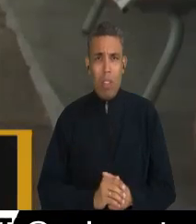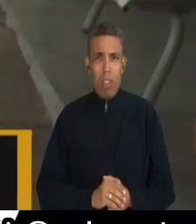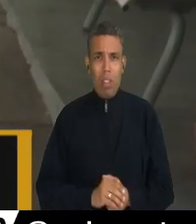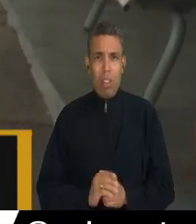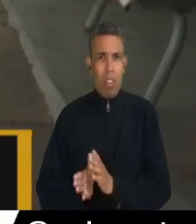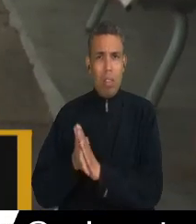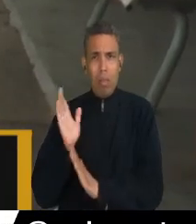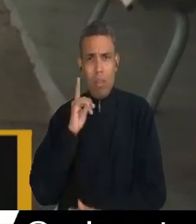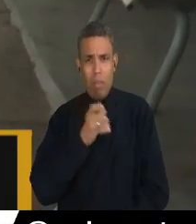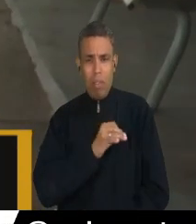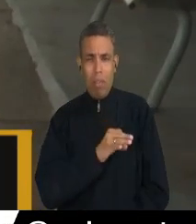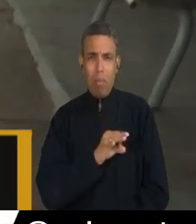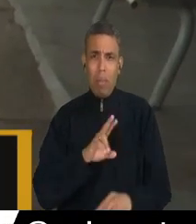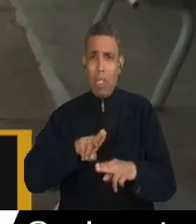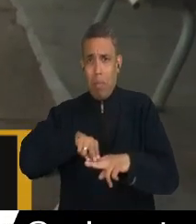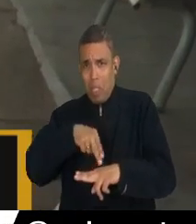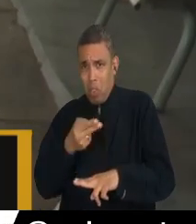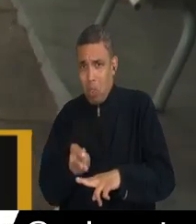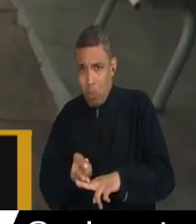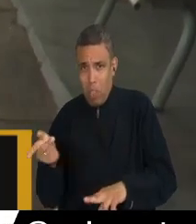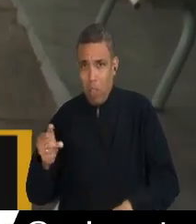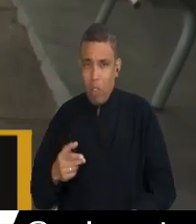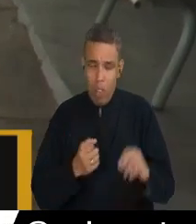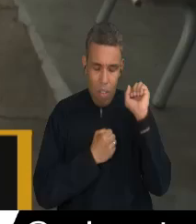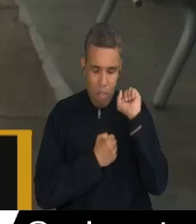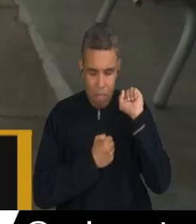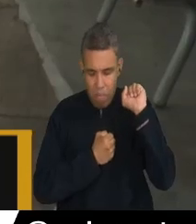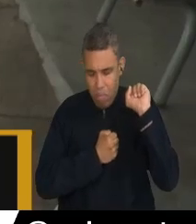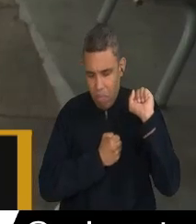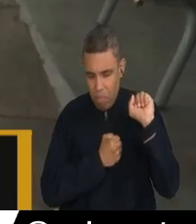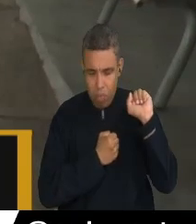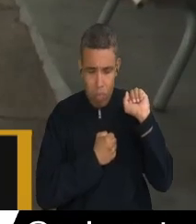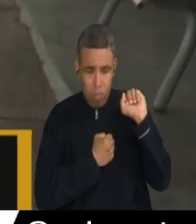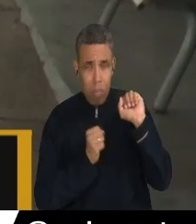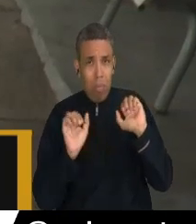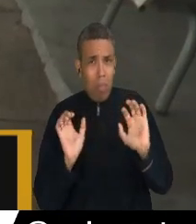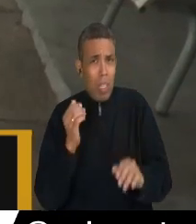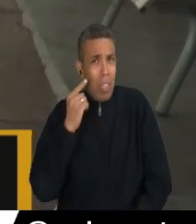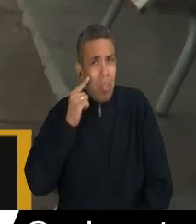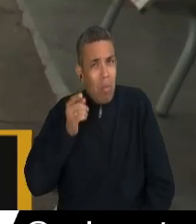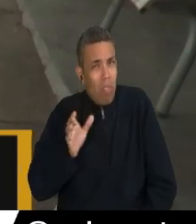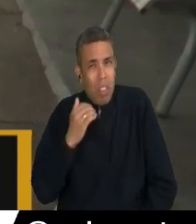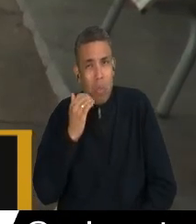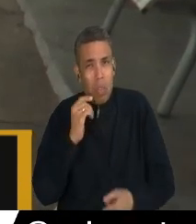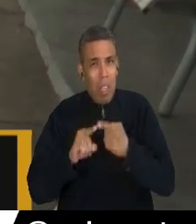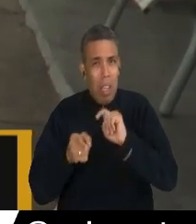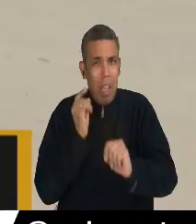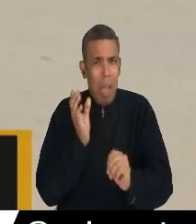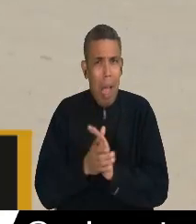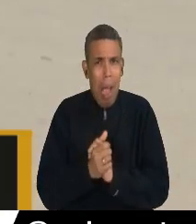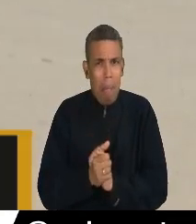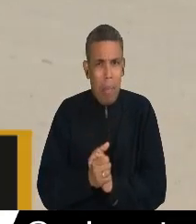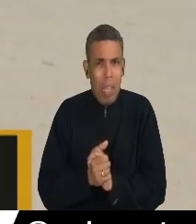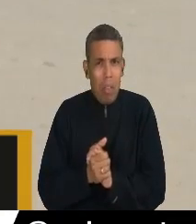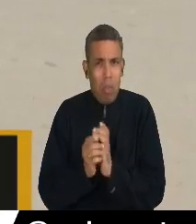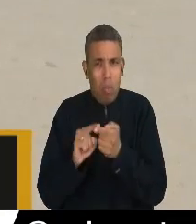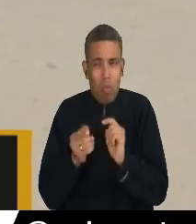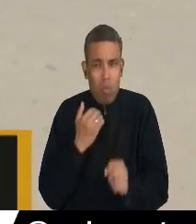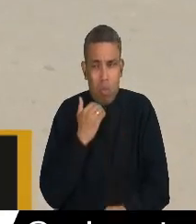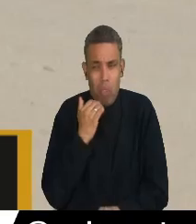bailando con una muchacha que supuestamente son amigos, no sé, o qué será lo que ellos son, esto empezó él